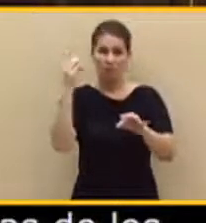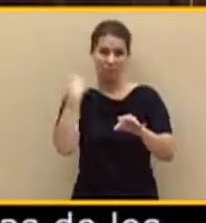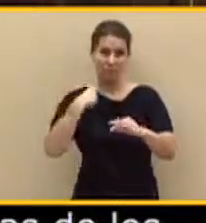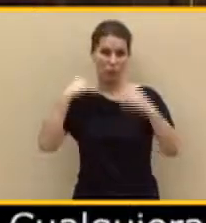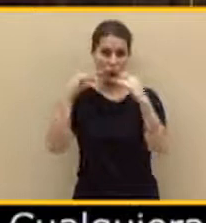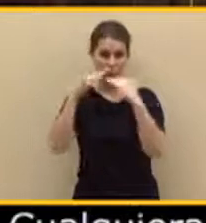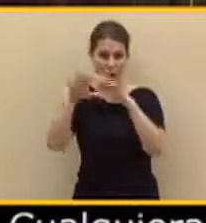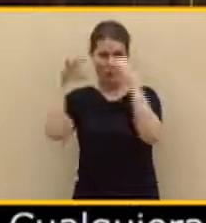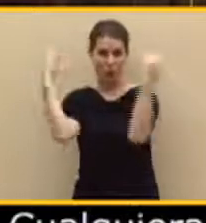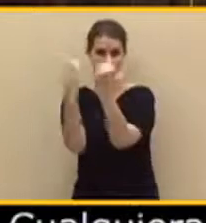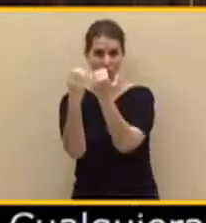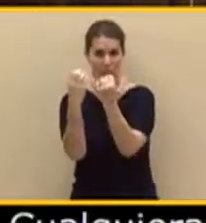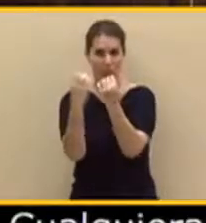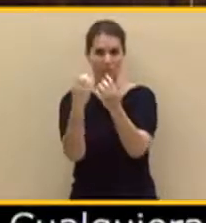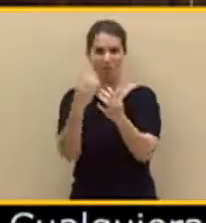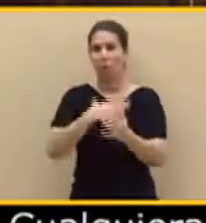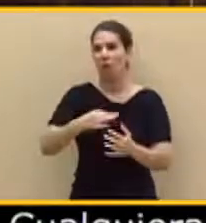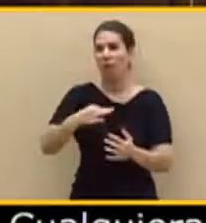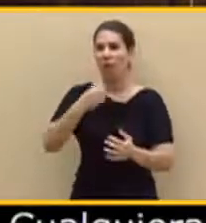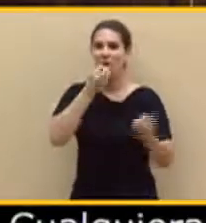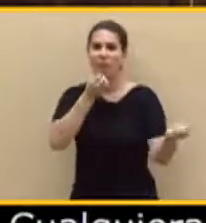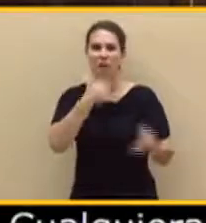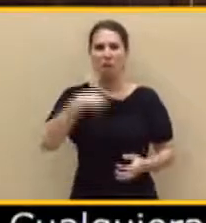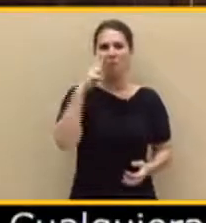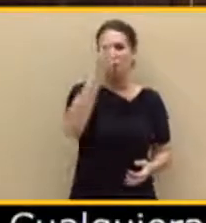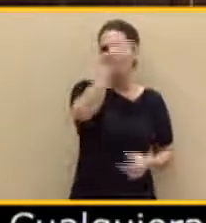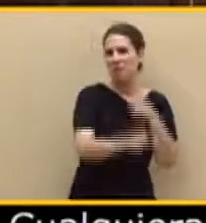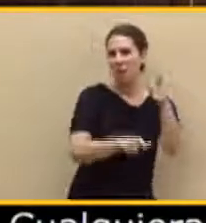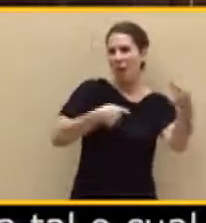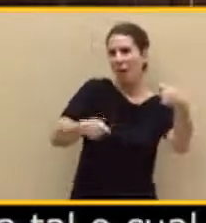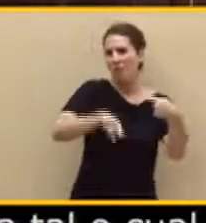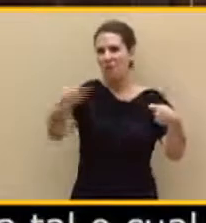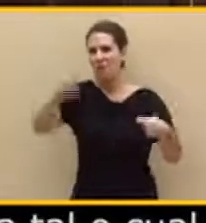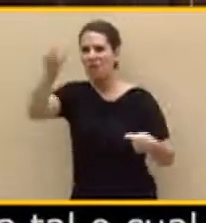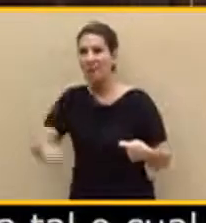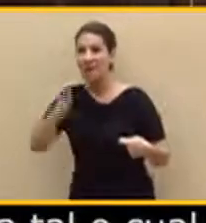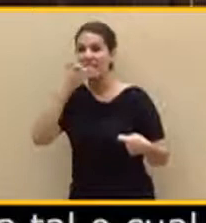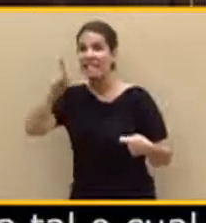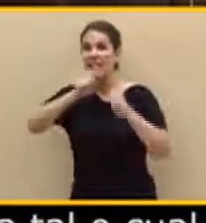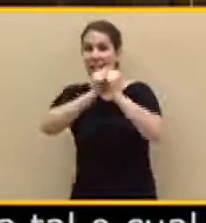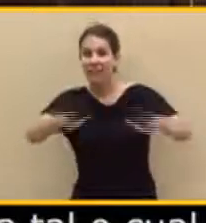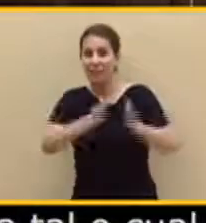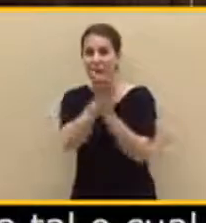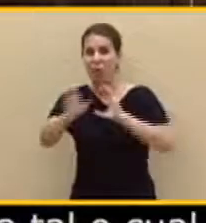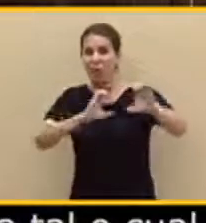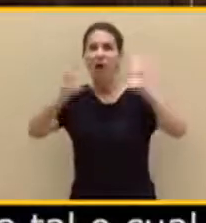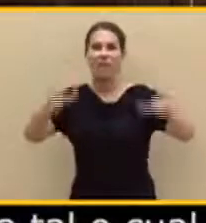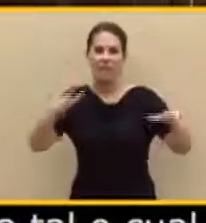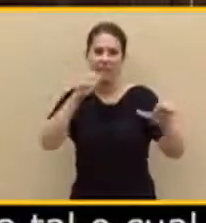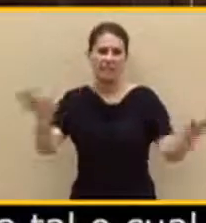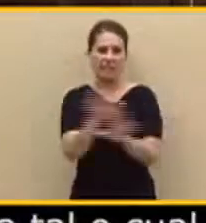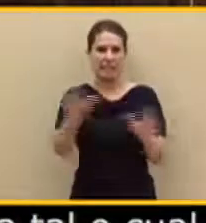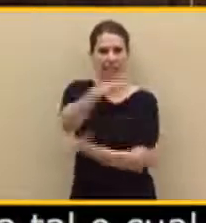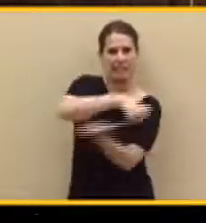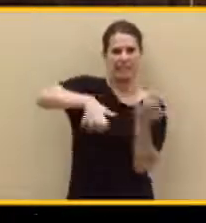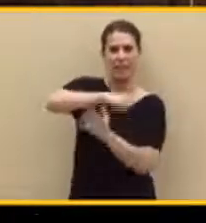¿verdad?, que ha visto a tal o cual persona pues haciendo negocios con tal otra. Y si eso trasciende mediáticamente, pues se convierte en un escándalo incómodo de gestionar que es